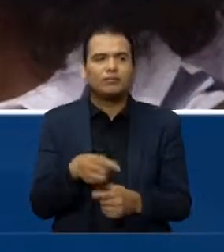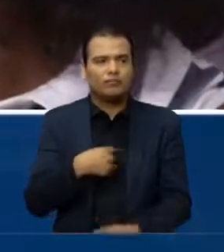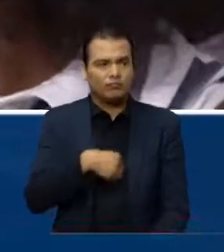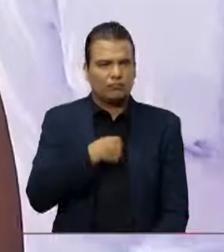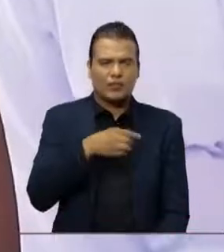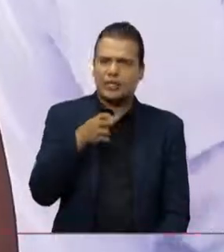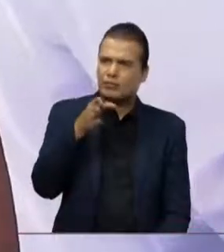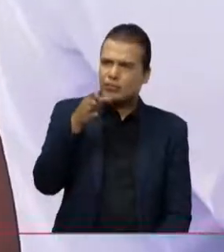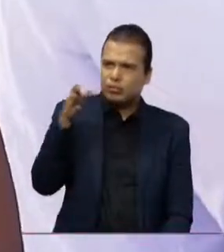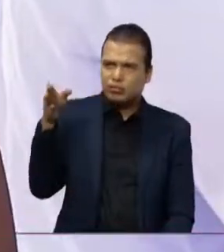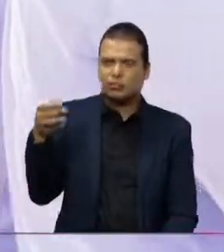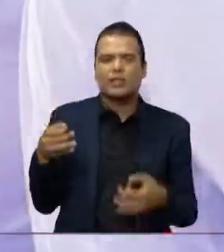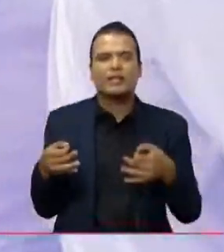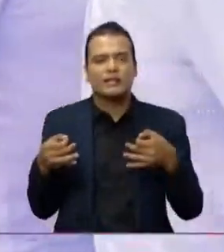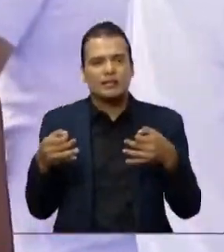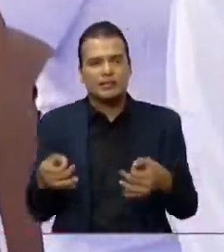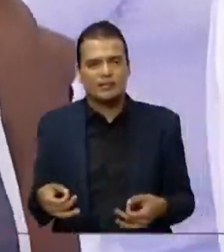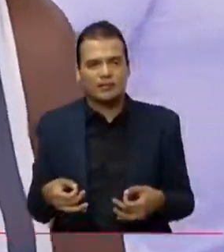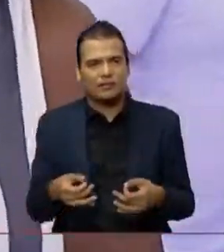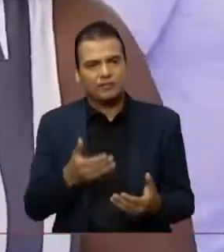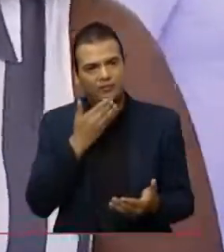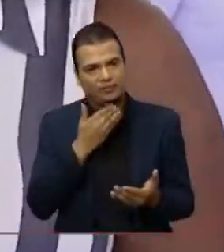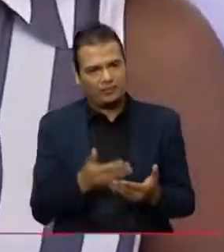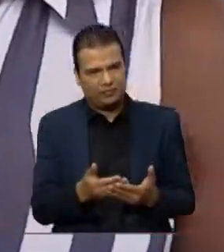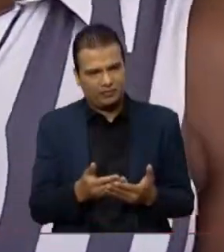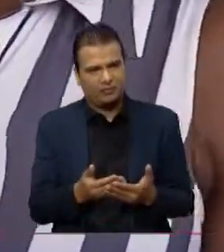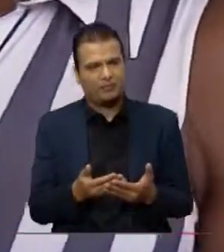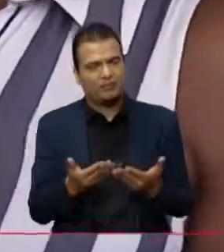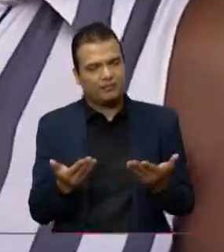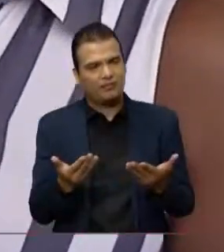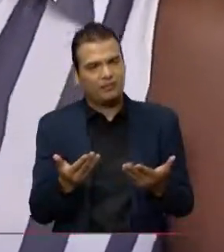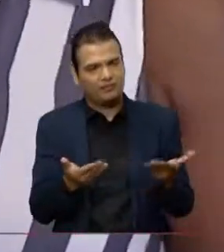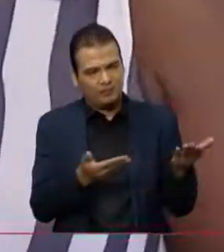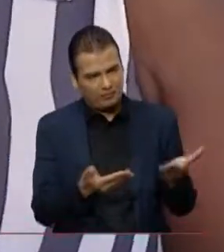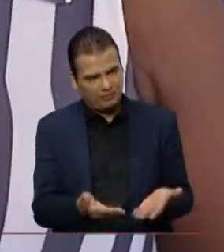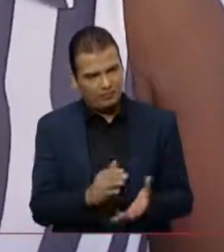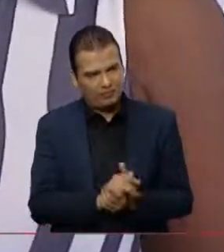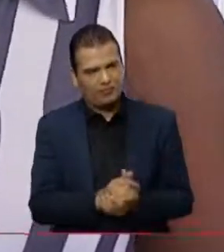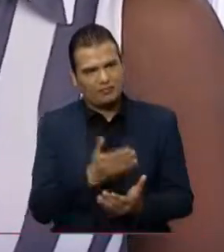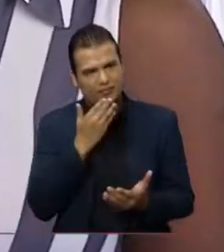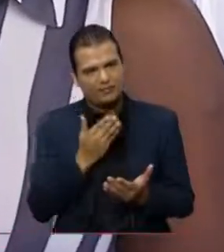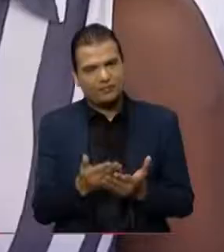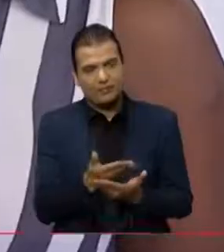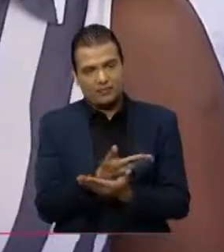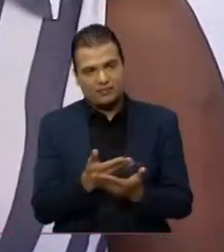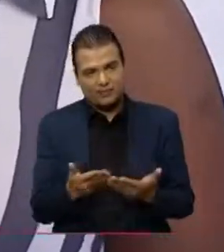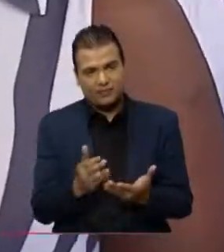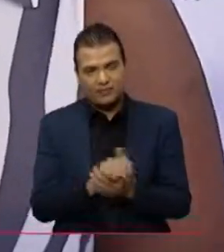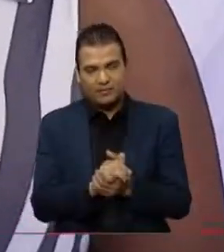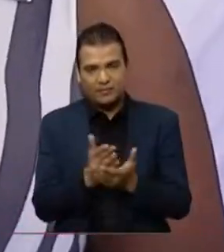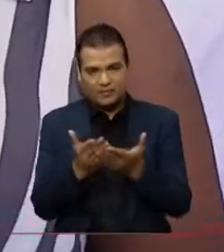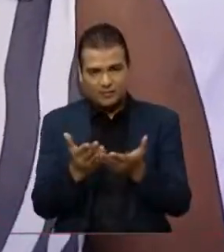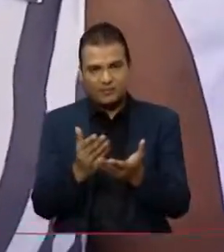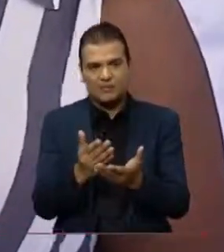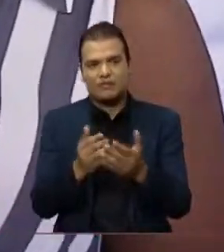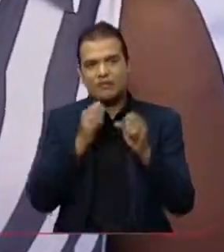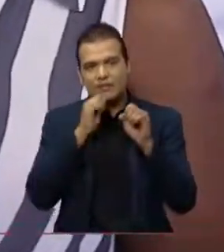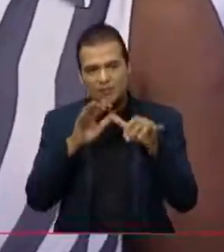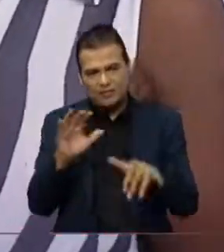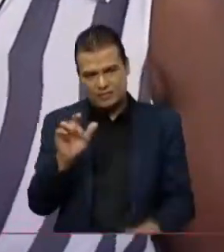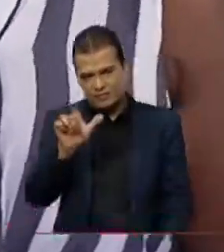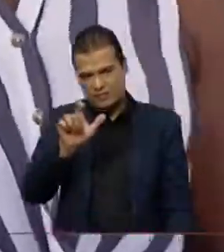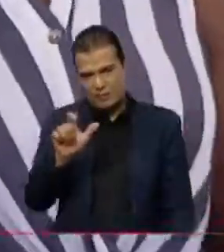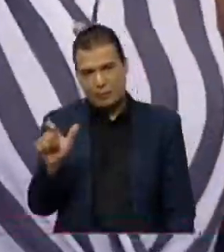vamos a llegar. Gracias, ministra, por acompañarnos estos minutos. Un gusto tenerla aquí en la ciudad de Cali. A ustedes muchas gracias y bueno, un saludo muy especial y bendiciones para